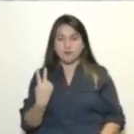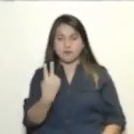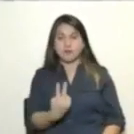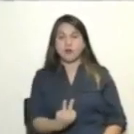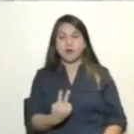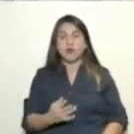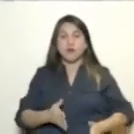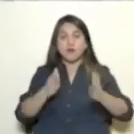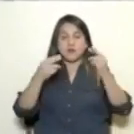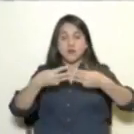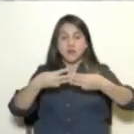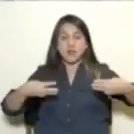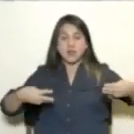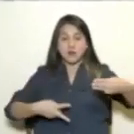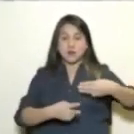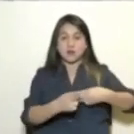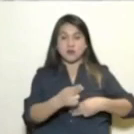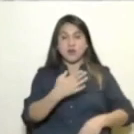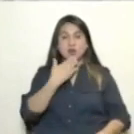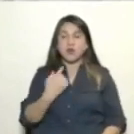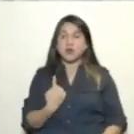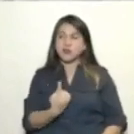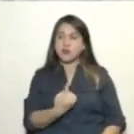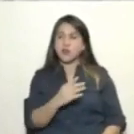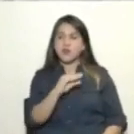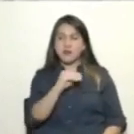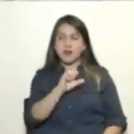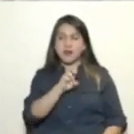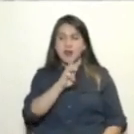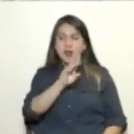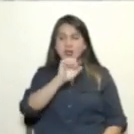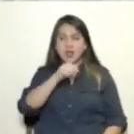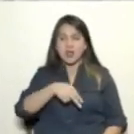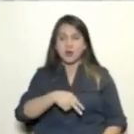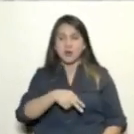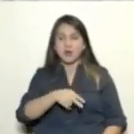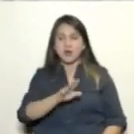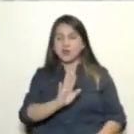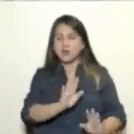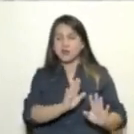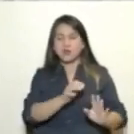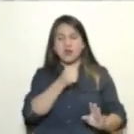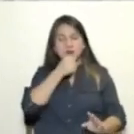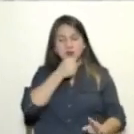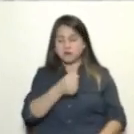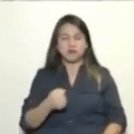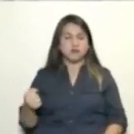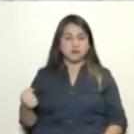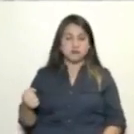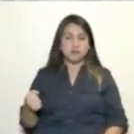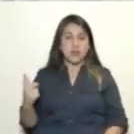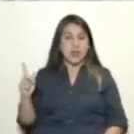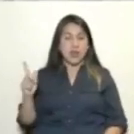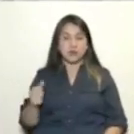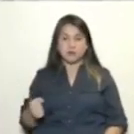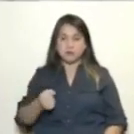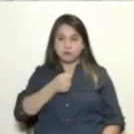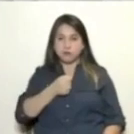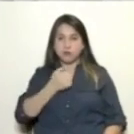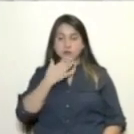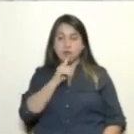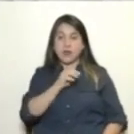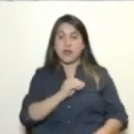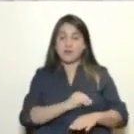Y cuando anunciaron que iba a hablar Elwin, no quería hablar, porque Elwin no quería hablar, me dijo que hablara yo nomás. Pero cuando anunciaron que él